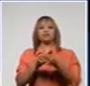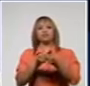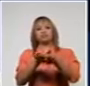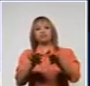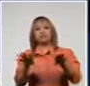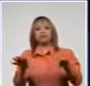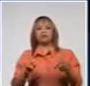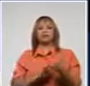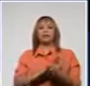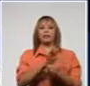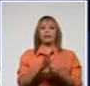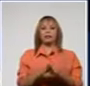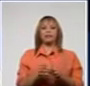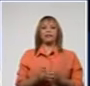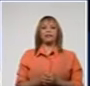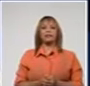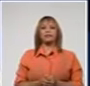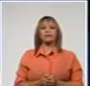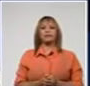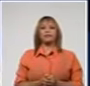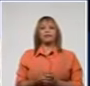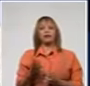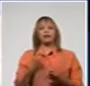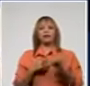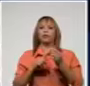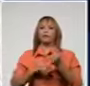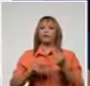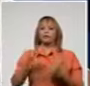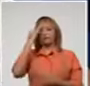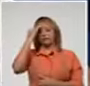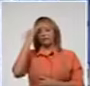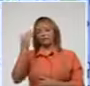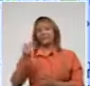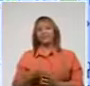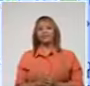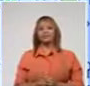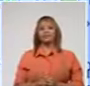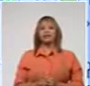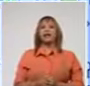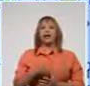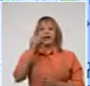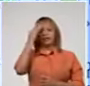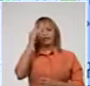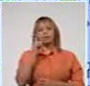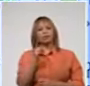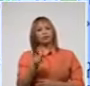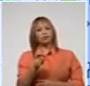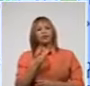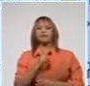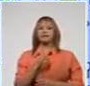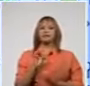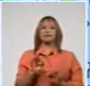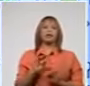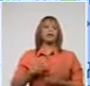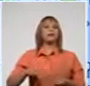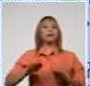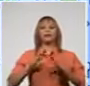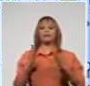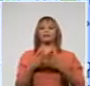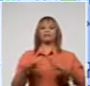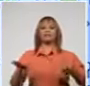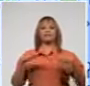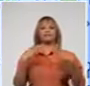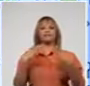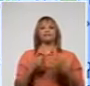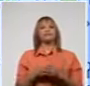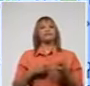tenido en algunas provincias. Muchas gracias. Entonces que el agradecimiento también vaya para usted y por supuesto para todos los que nos siguen. Devolvemos la señal